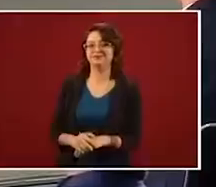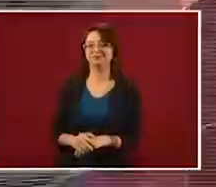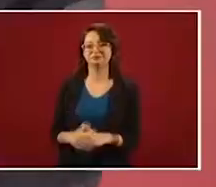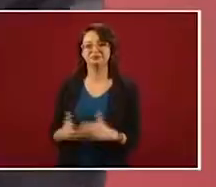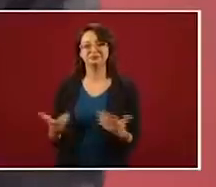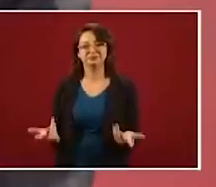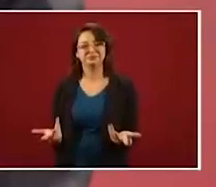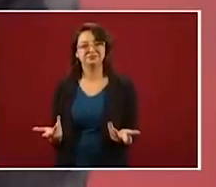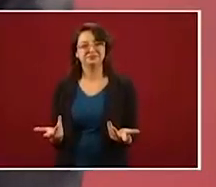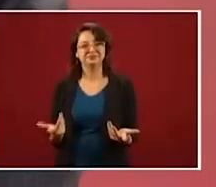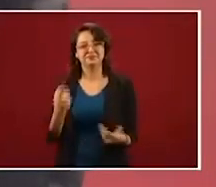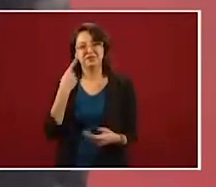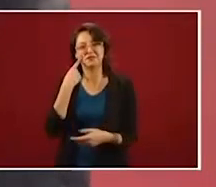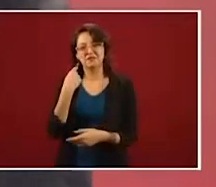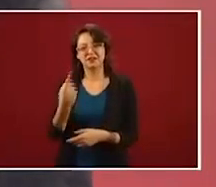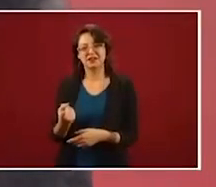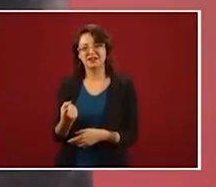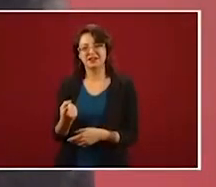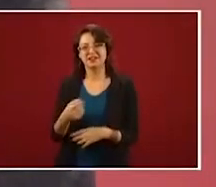¿Cuántos